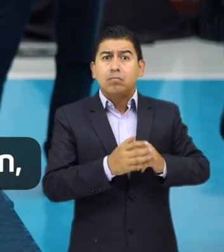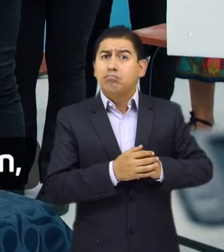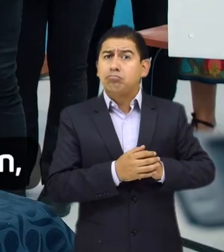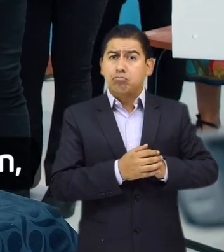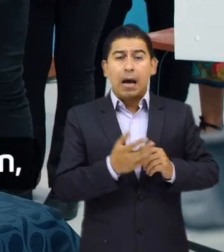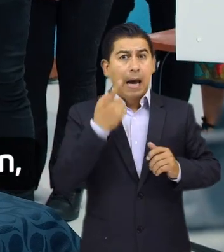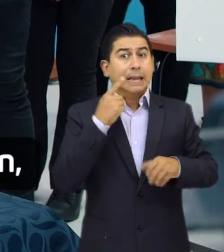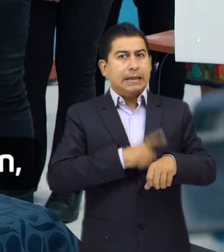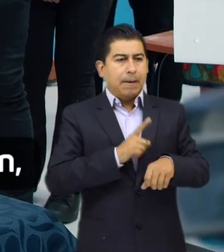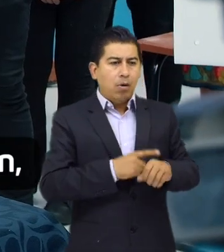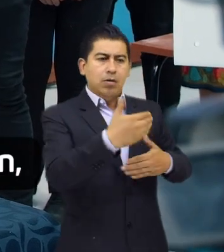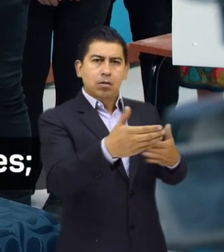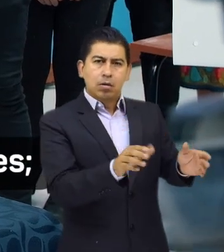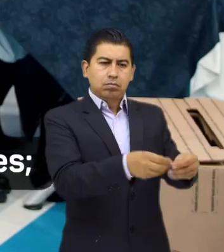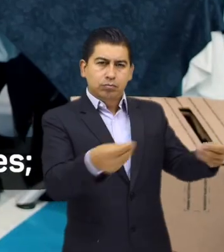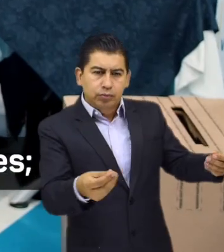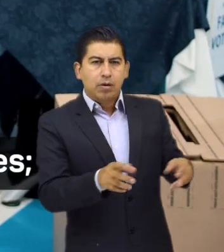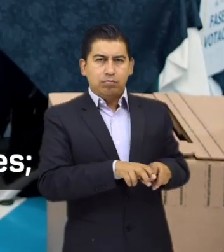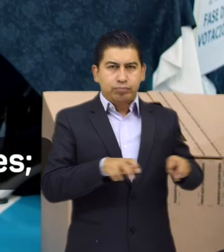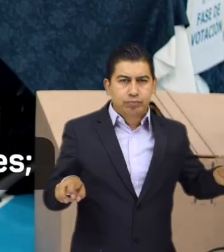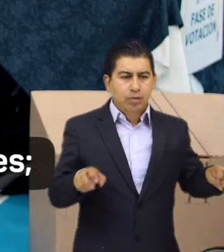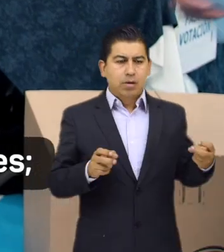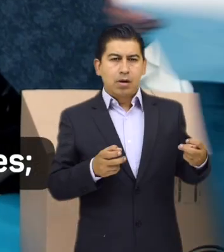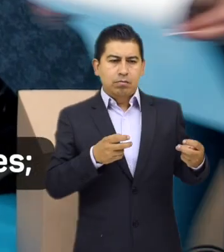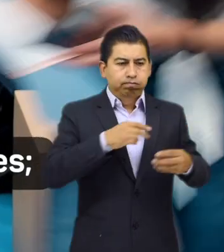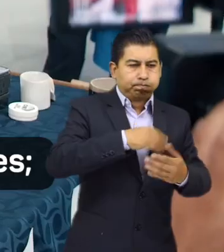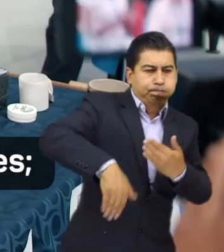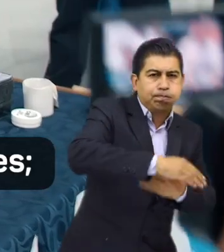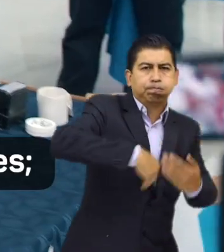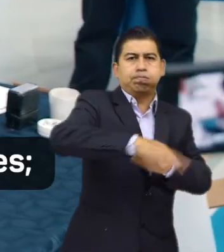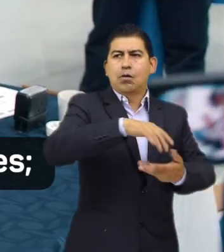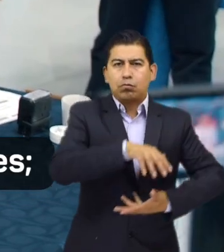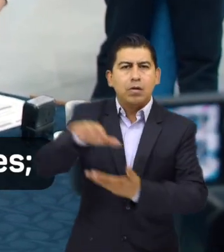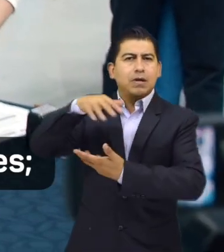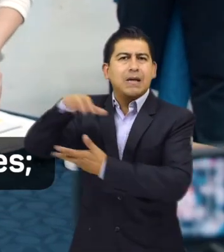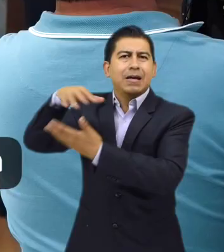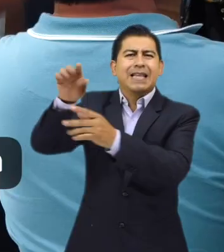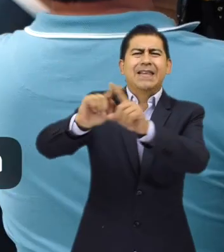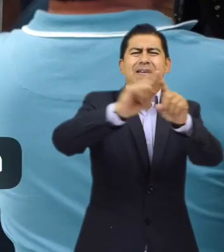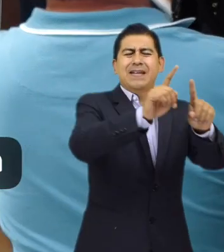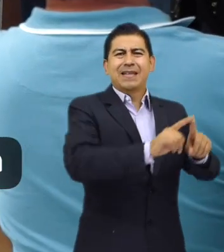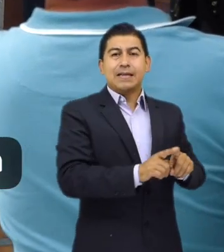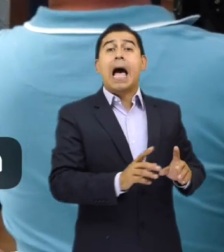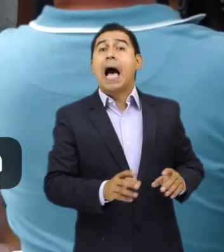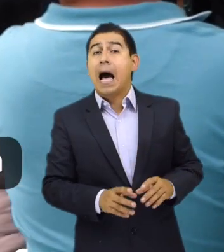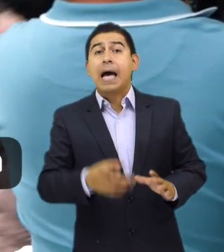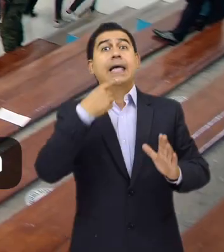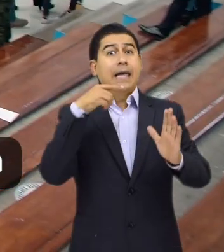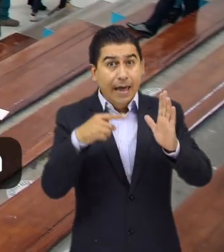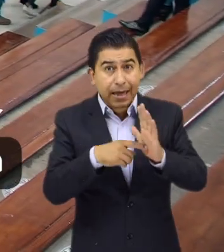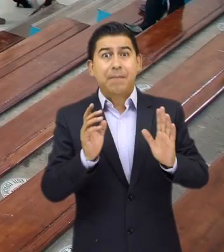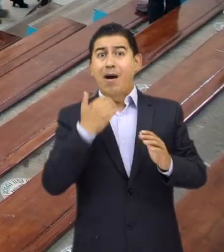ejercicio se puso en práctica la instalación, votación, escrutinio, embalaje y envío de materiales, además de poner a prueba